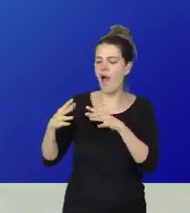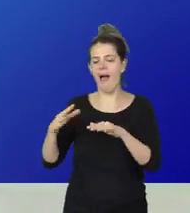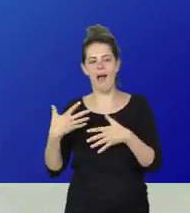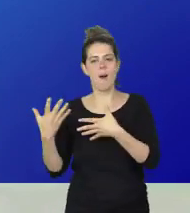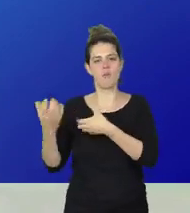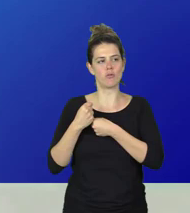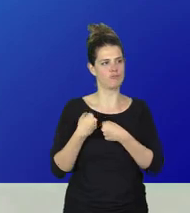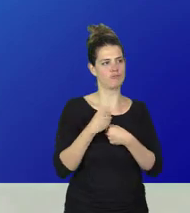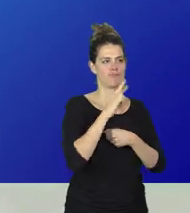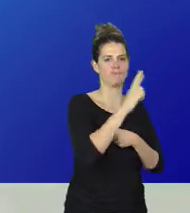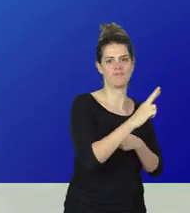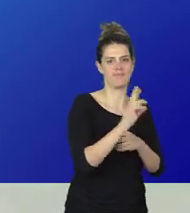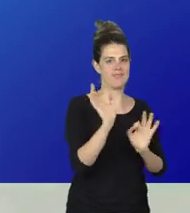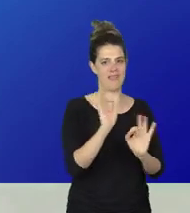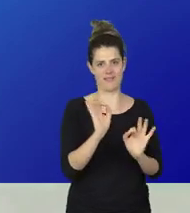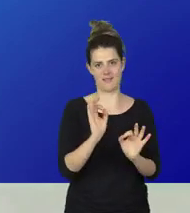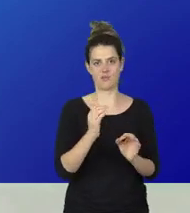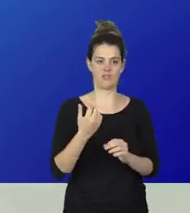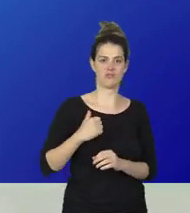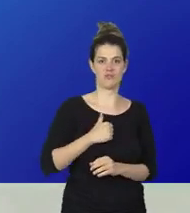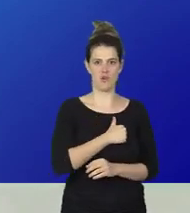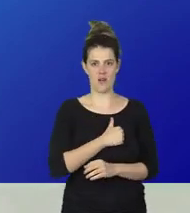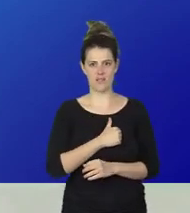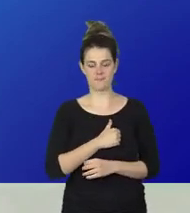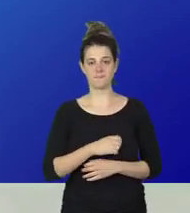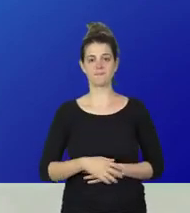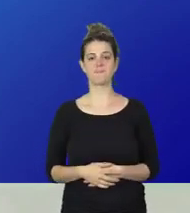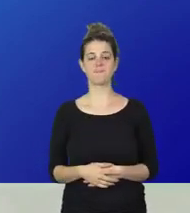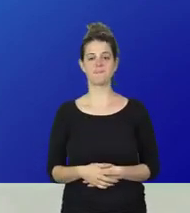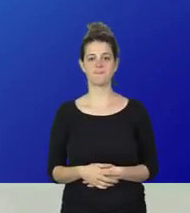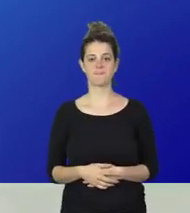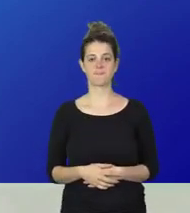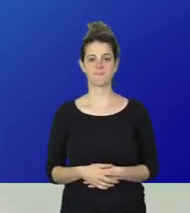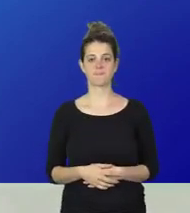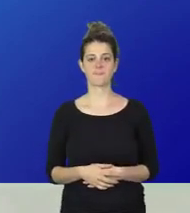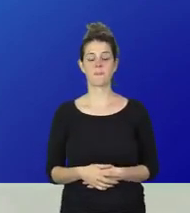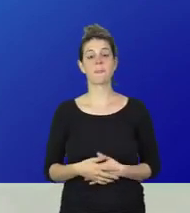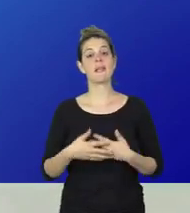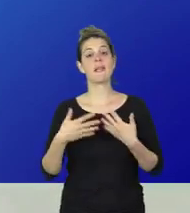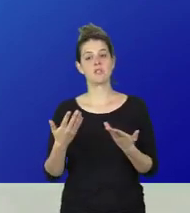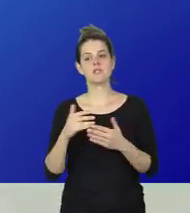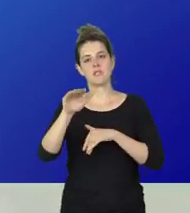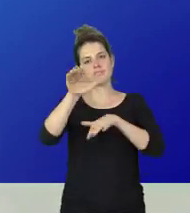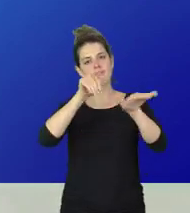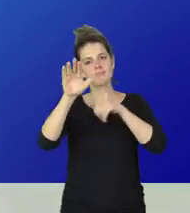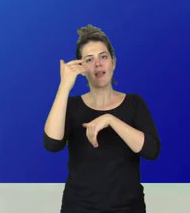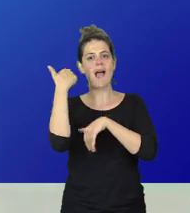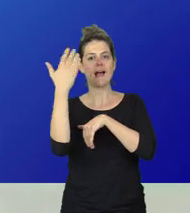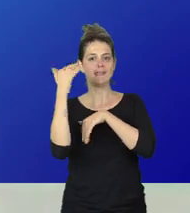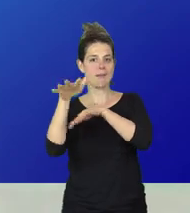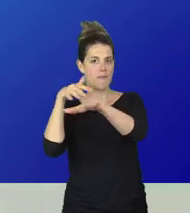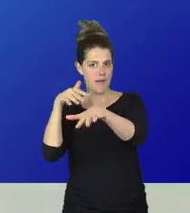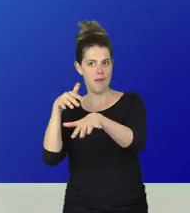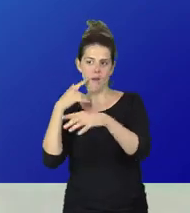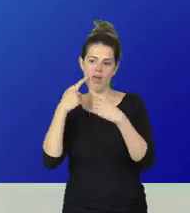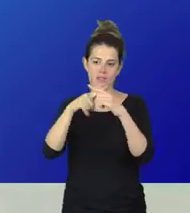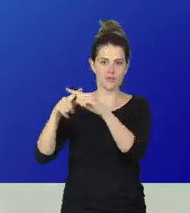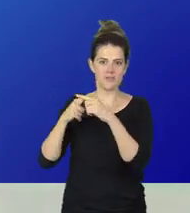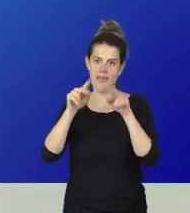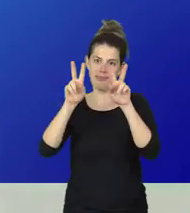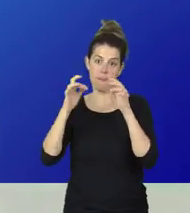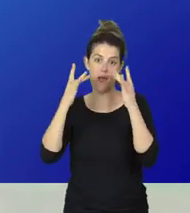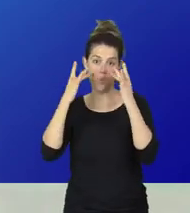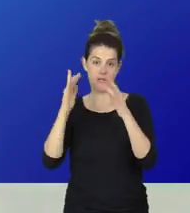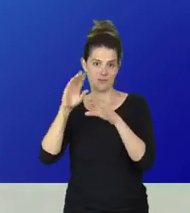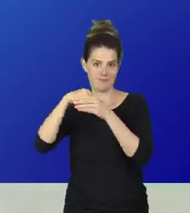una decidiera. Entonces, nos convocamos en la asamblea para tratar estos temas